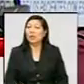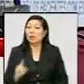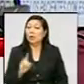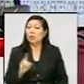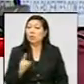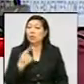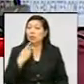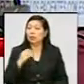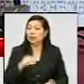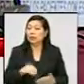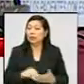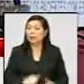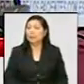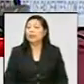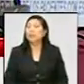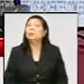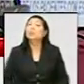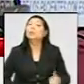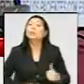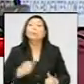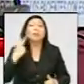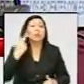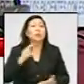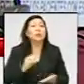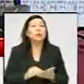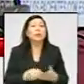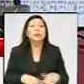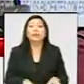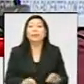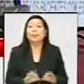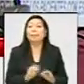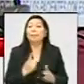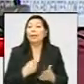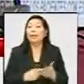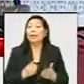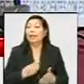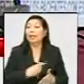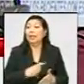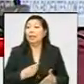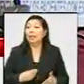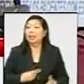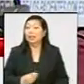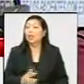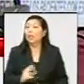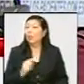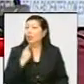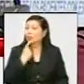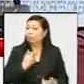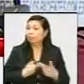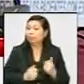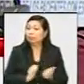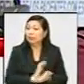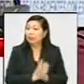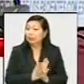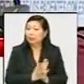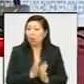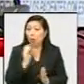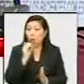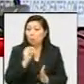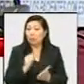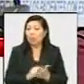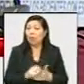sistemas coplanares? ¿Cuál es la razón fundamental para que la directora del IETSI no haya tomado en cuenta la opinión